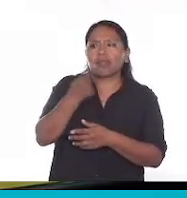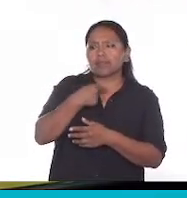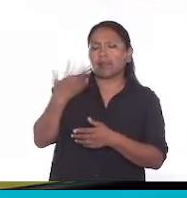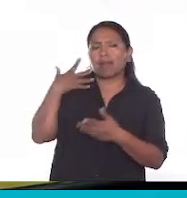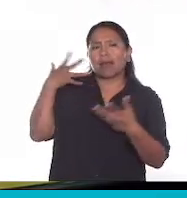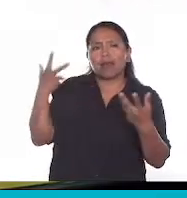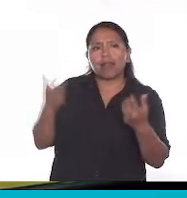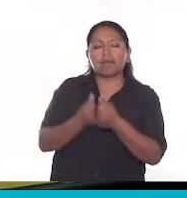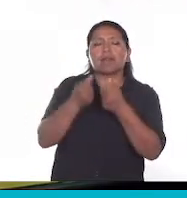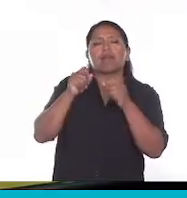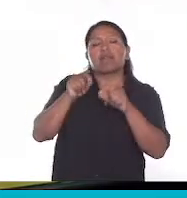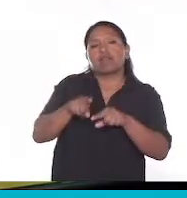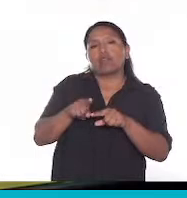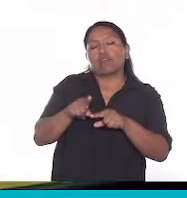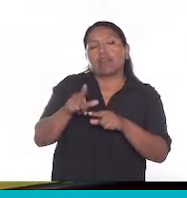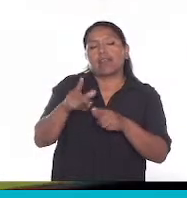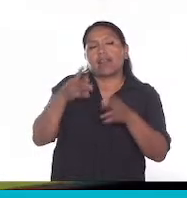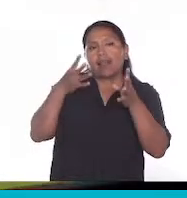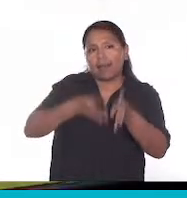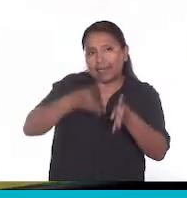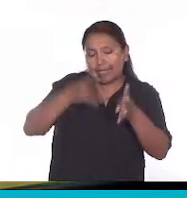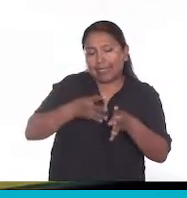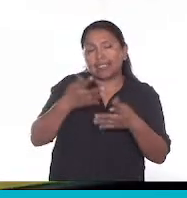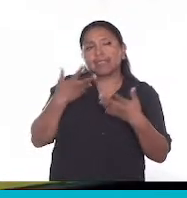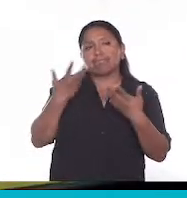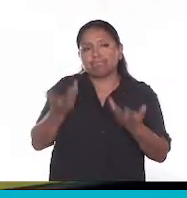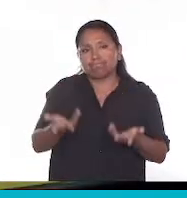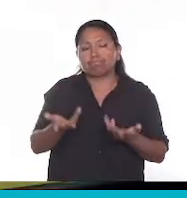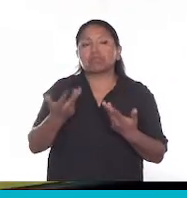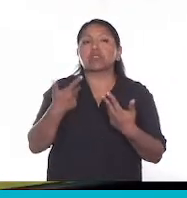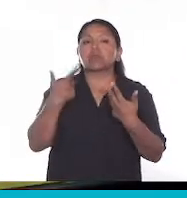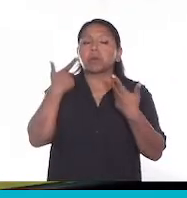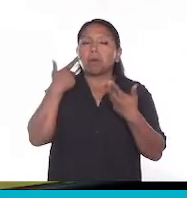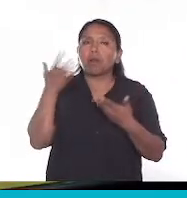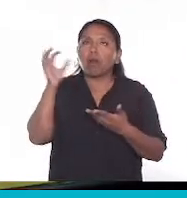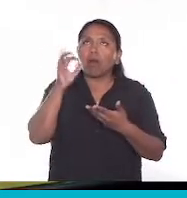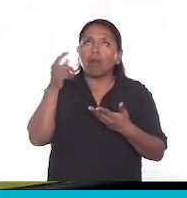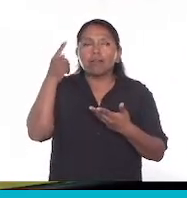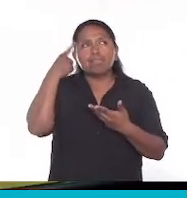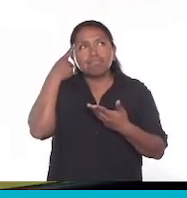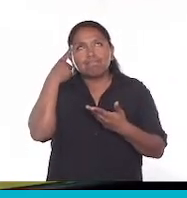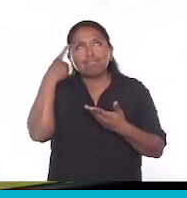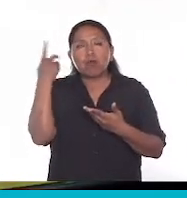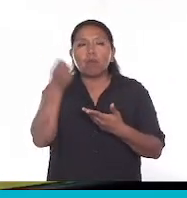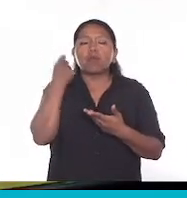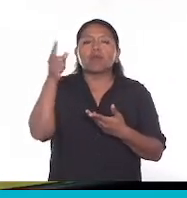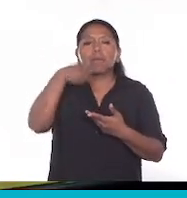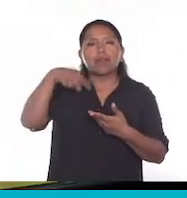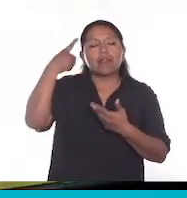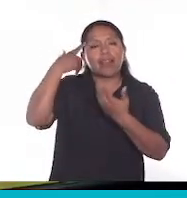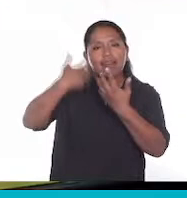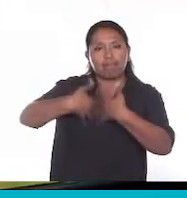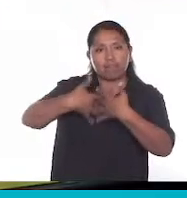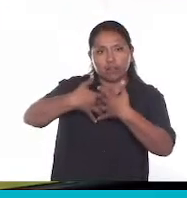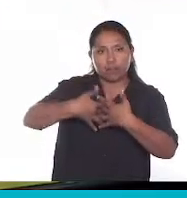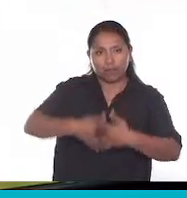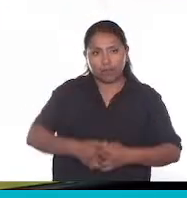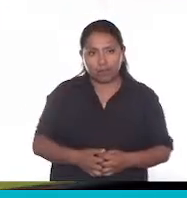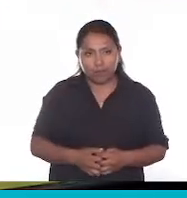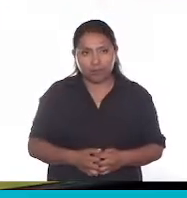pasada de la guerra y es una buena oportunidad para reflexionar en general. Y